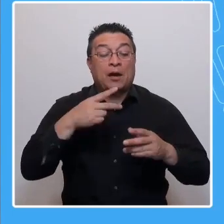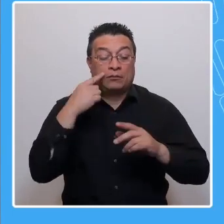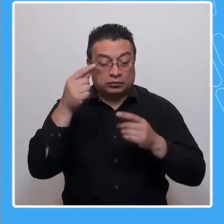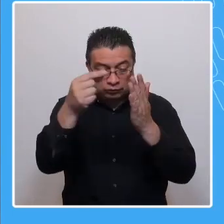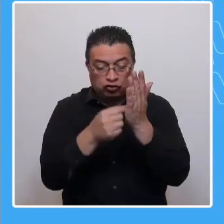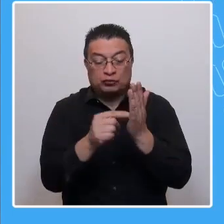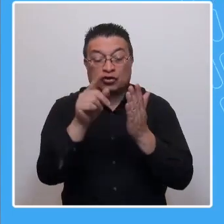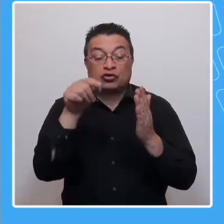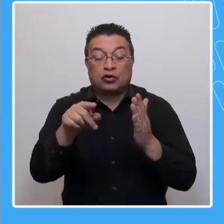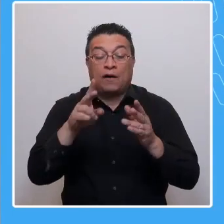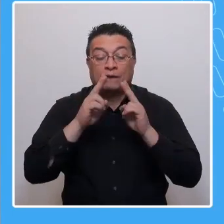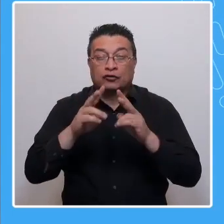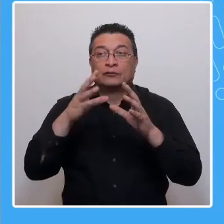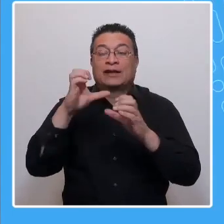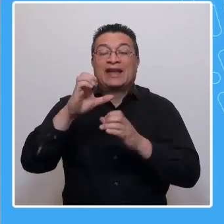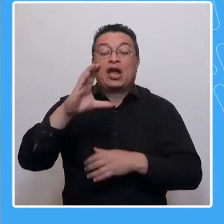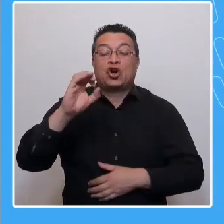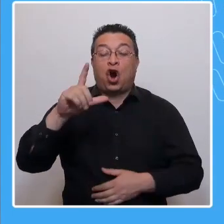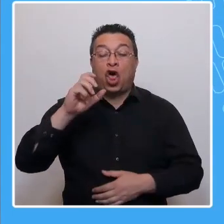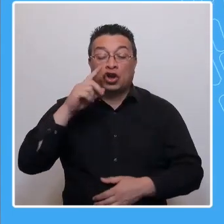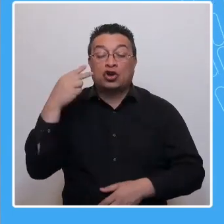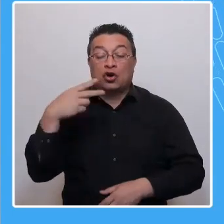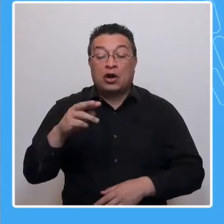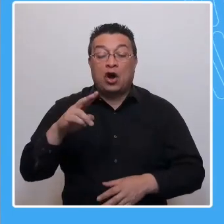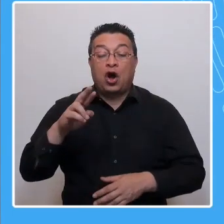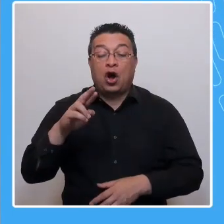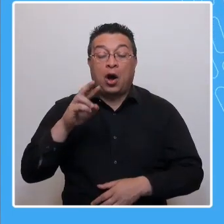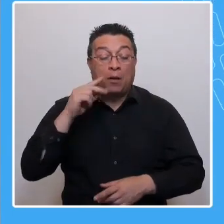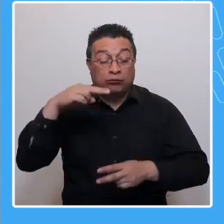función ecológica y social de la propiedad y régimen de propiedad,